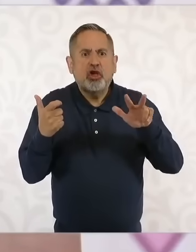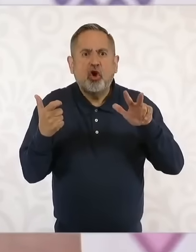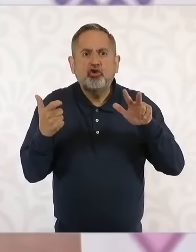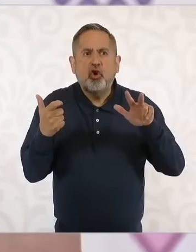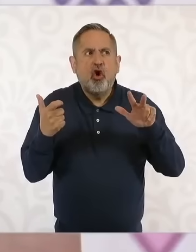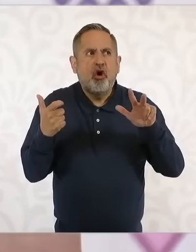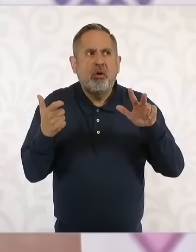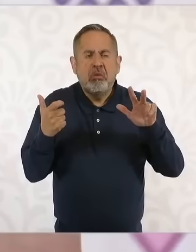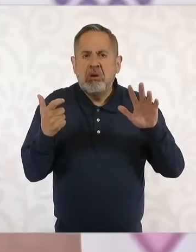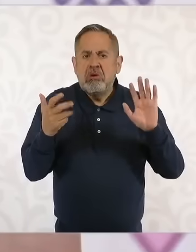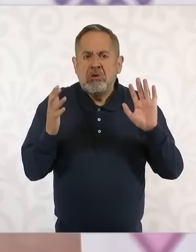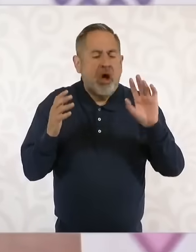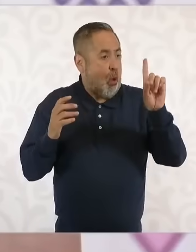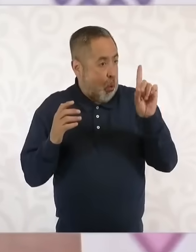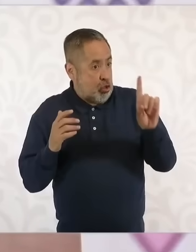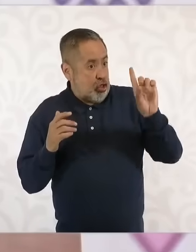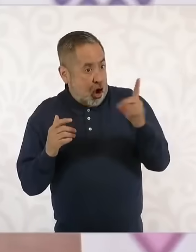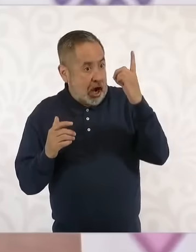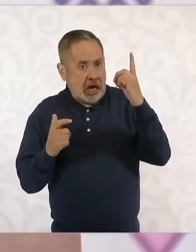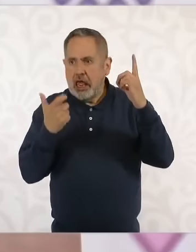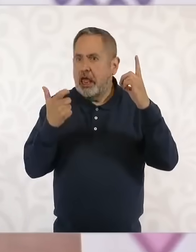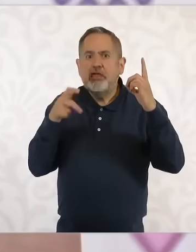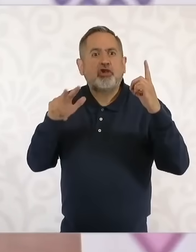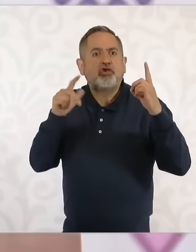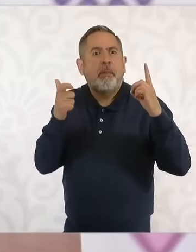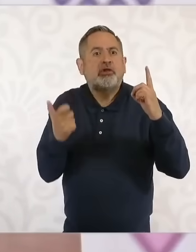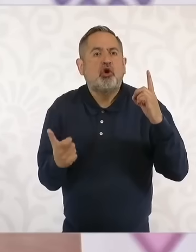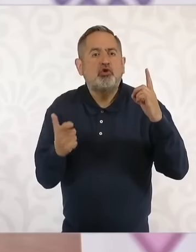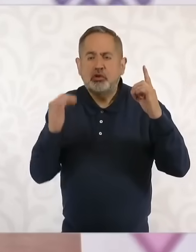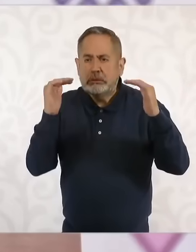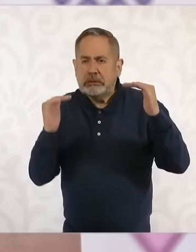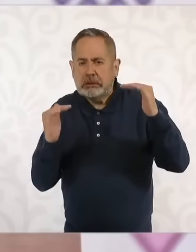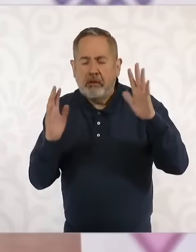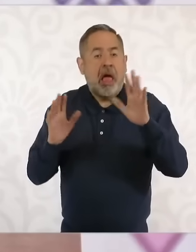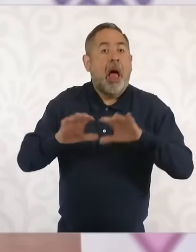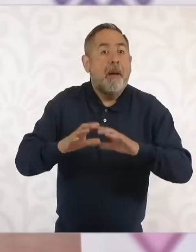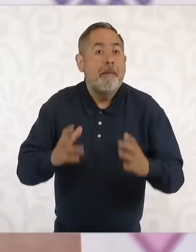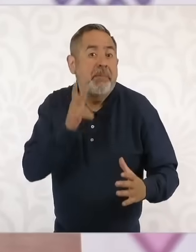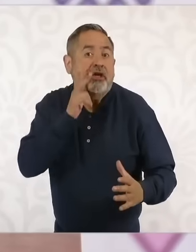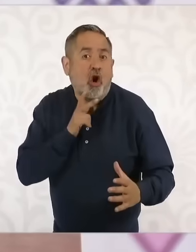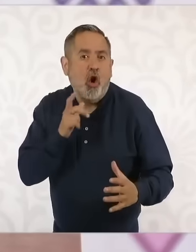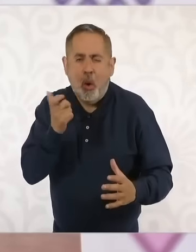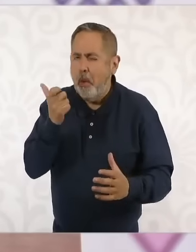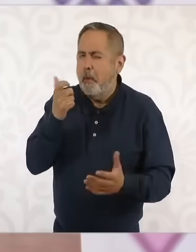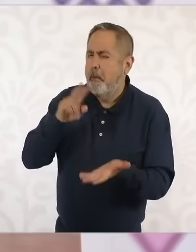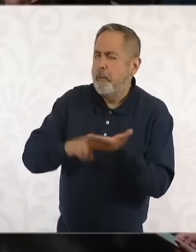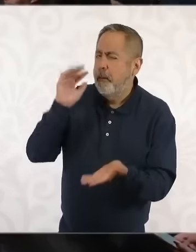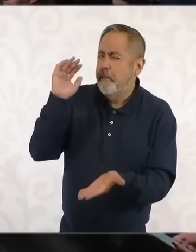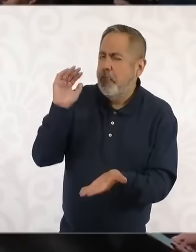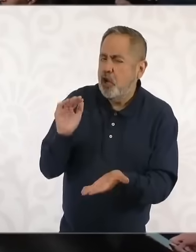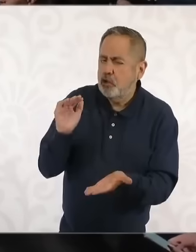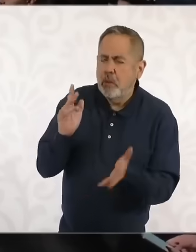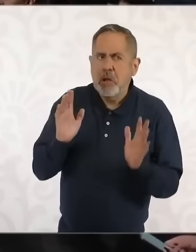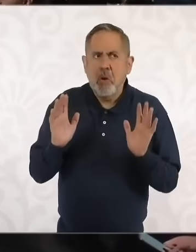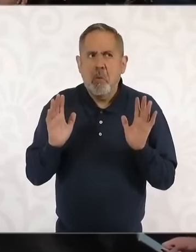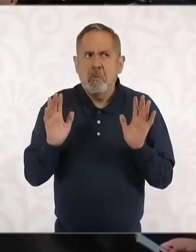cambiado, digamos, bajó un poco el precio del petróleo, pero no ha cambiado en demasía, entonces vamos a